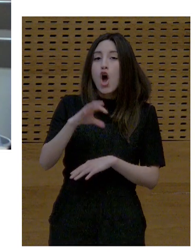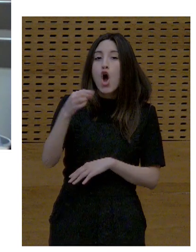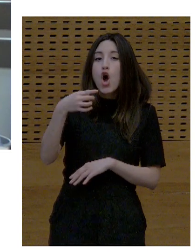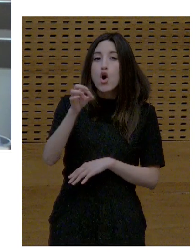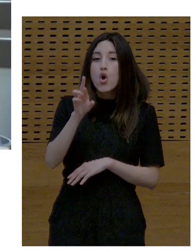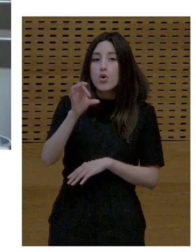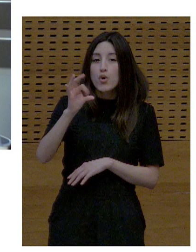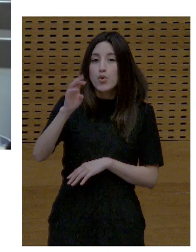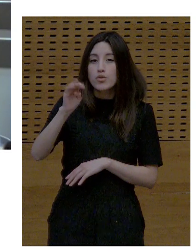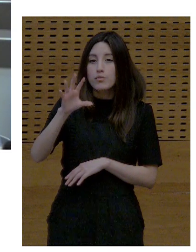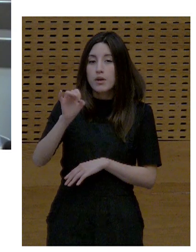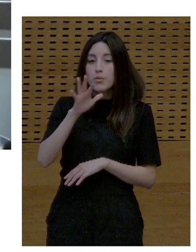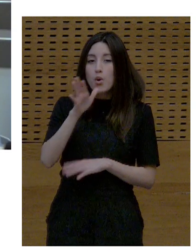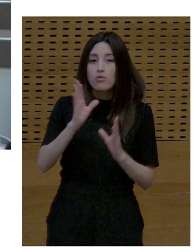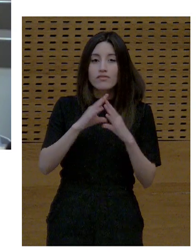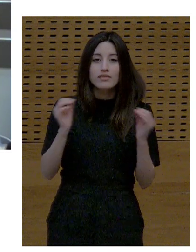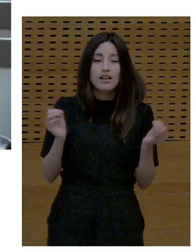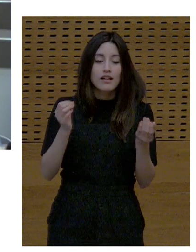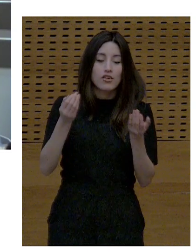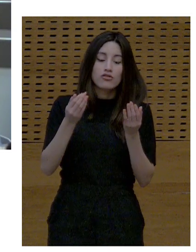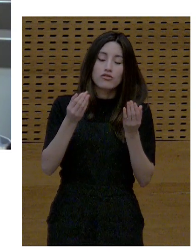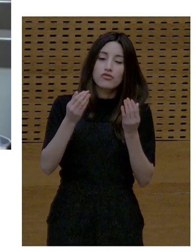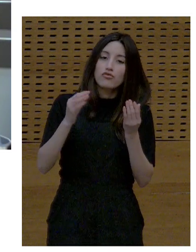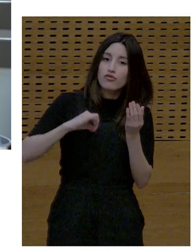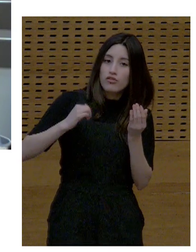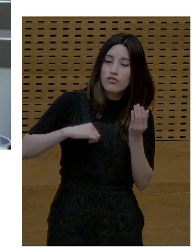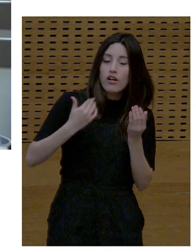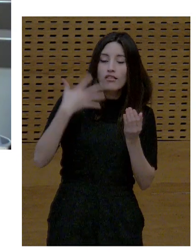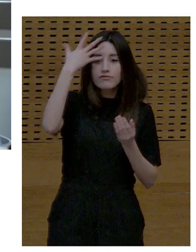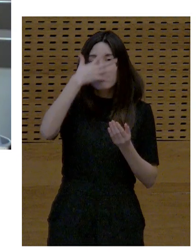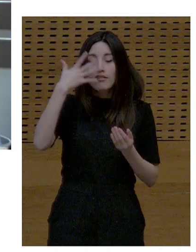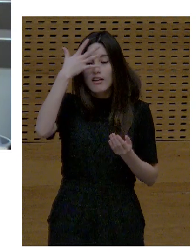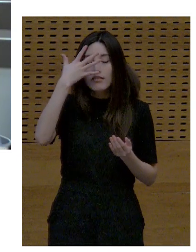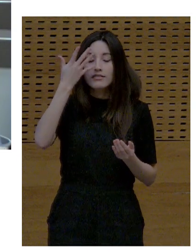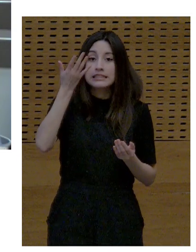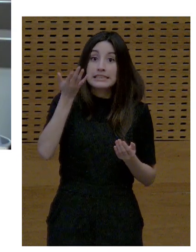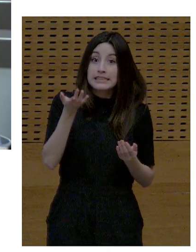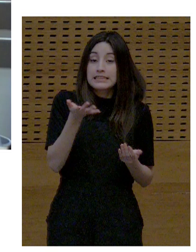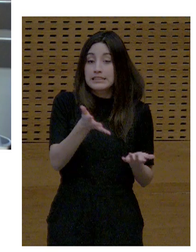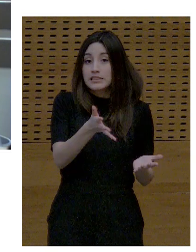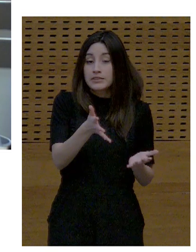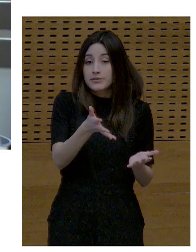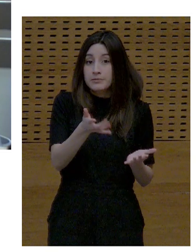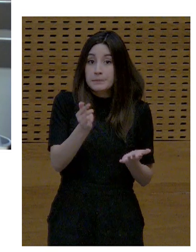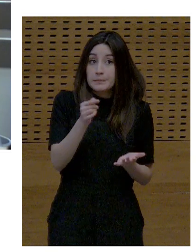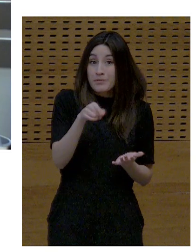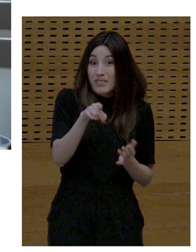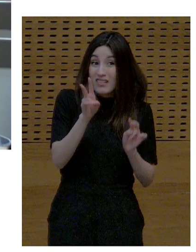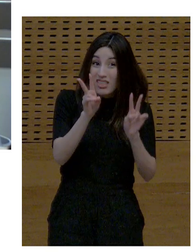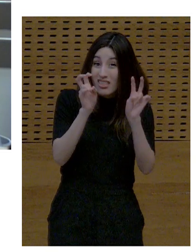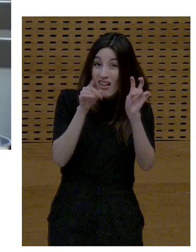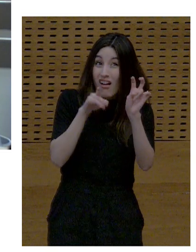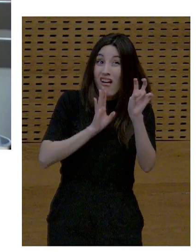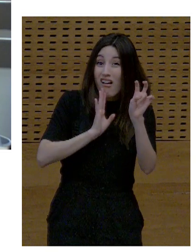del Hospital Universitario de Navarra, que digamos que puede ser dentro de los temas de las que más